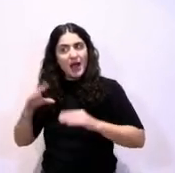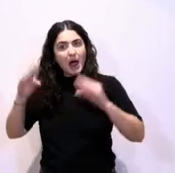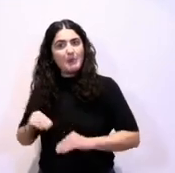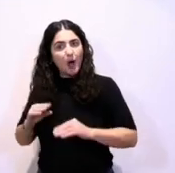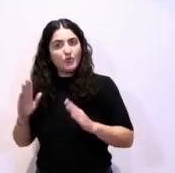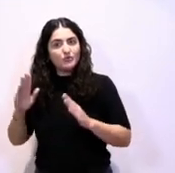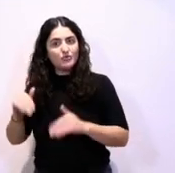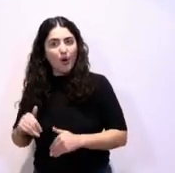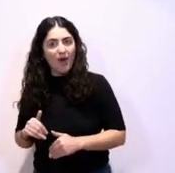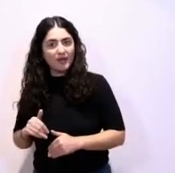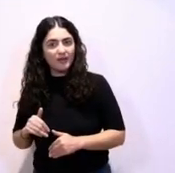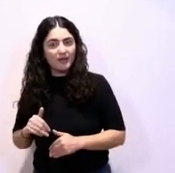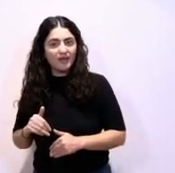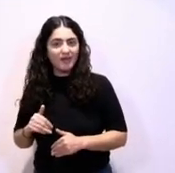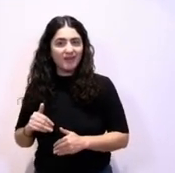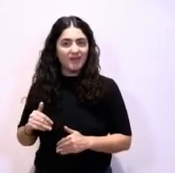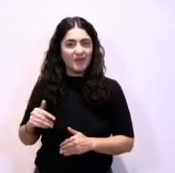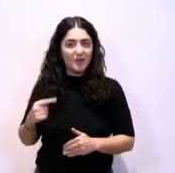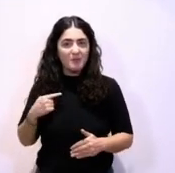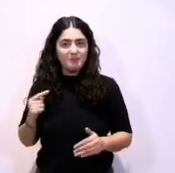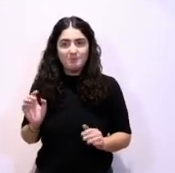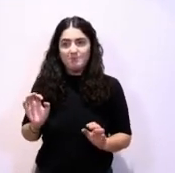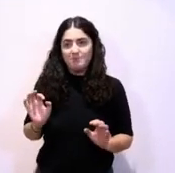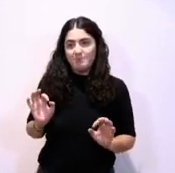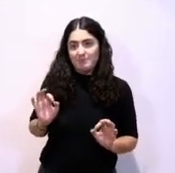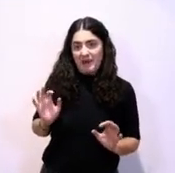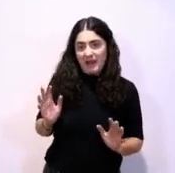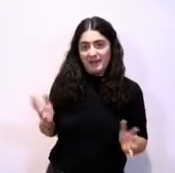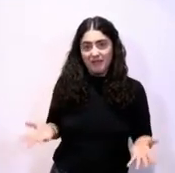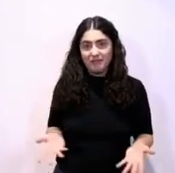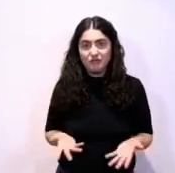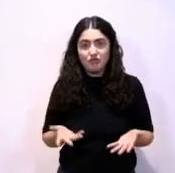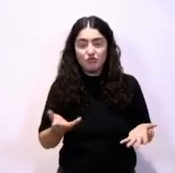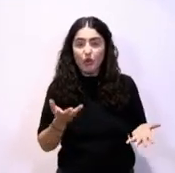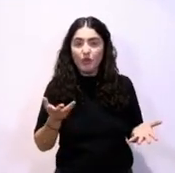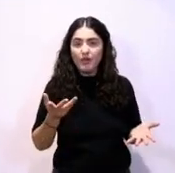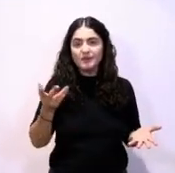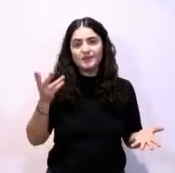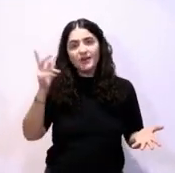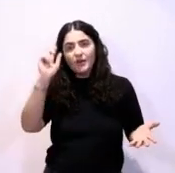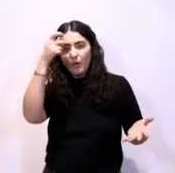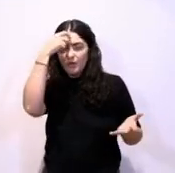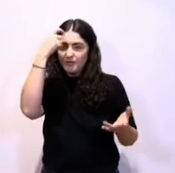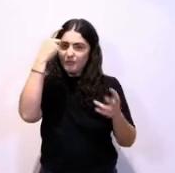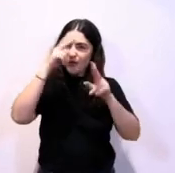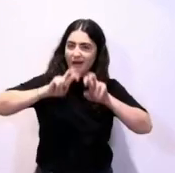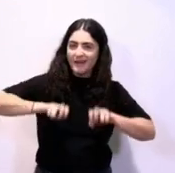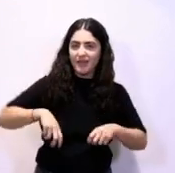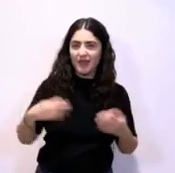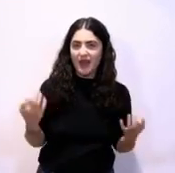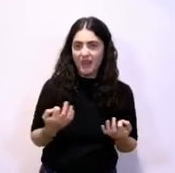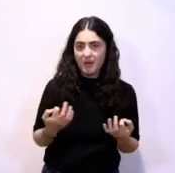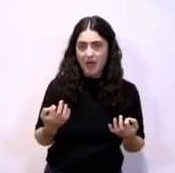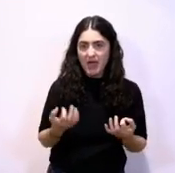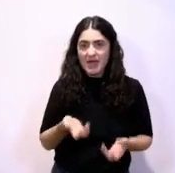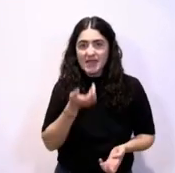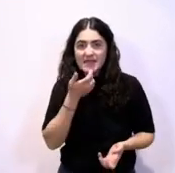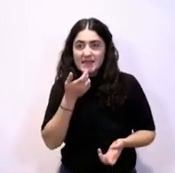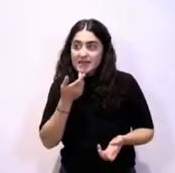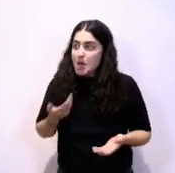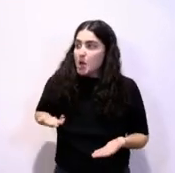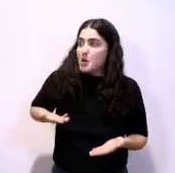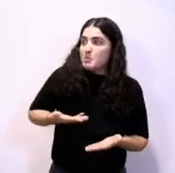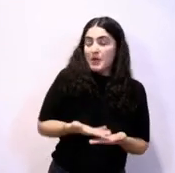igual habría que analizar. Cuando le pidan a usted ayuda por las pérdidas como consecuencia de un apagón, pues